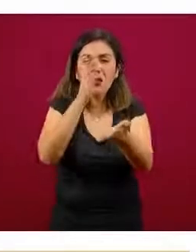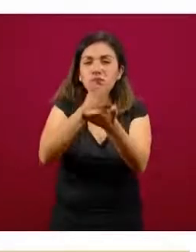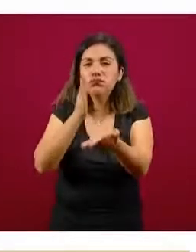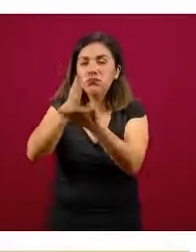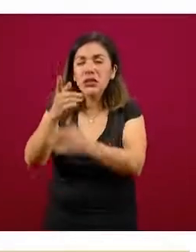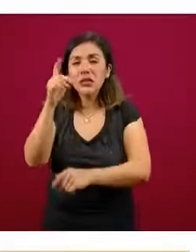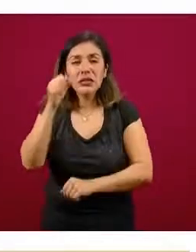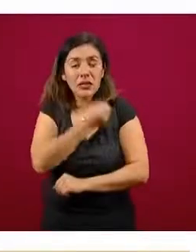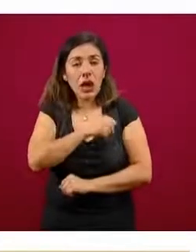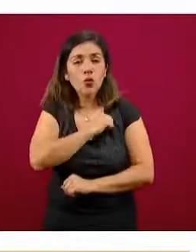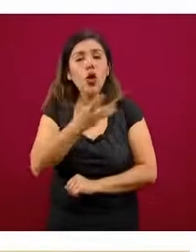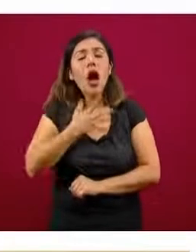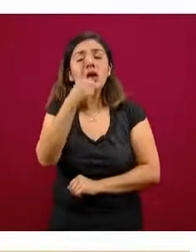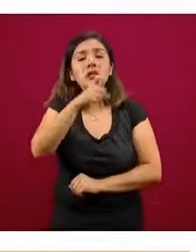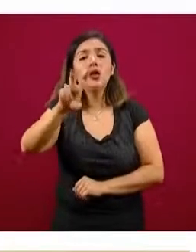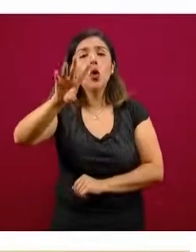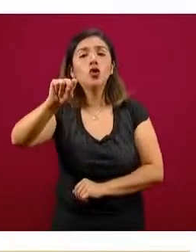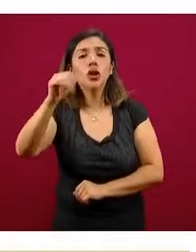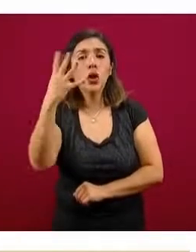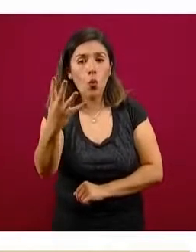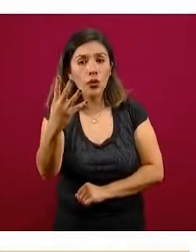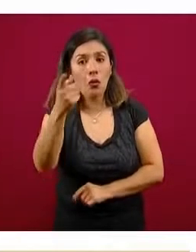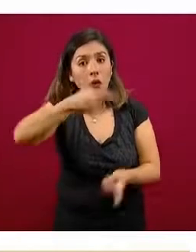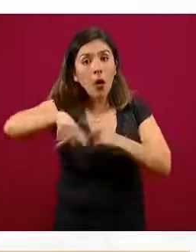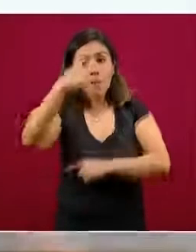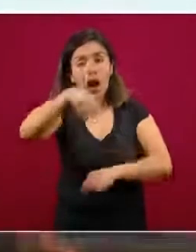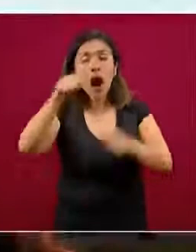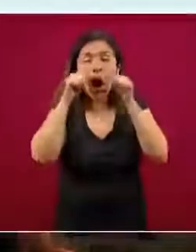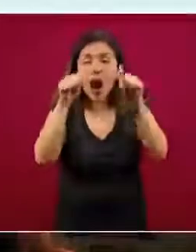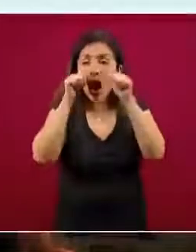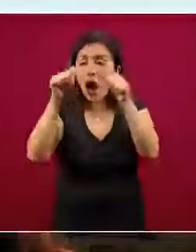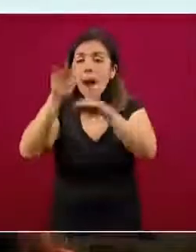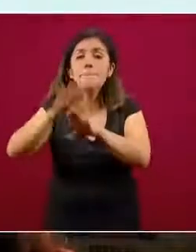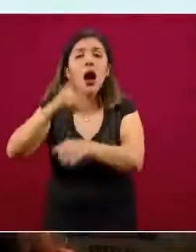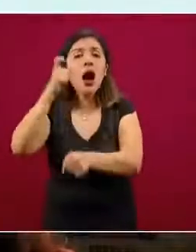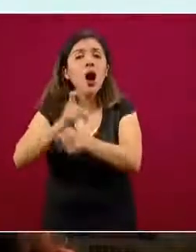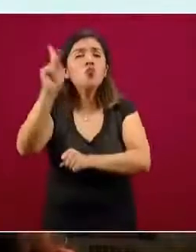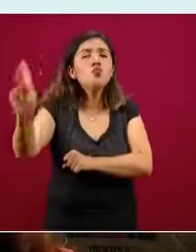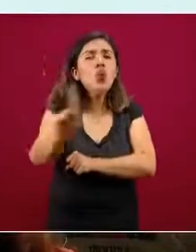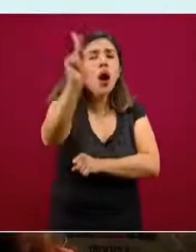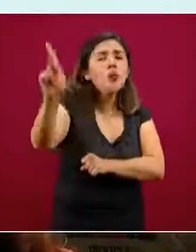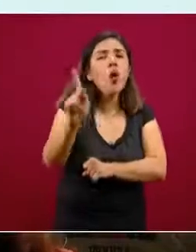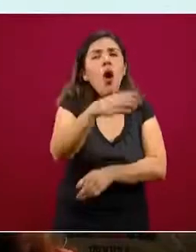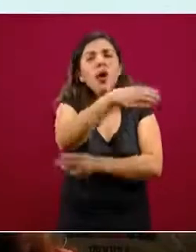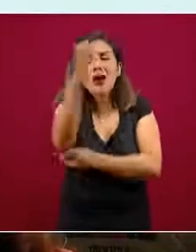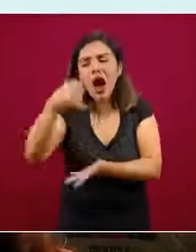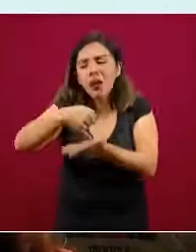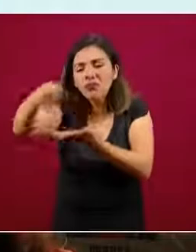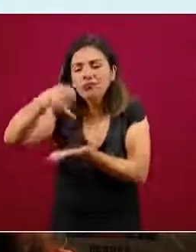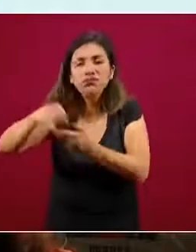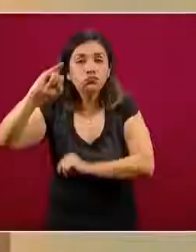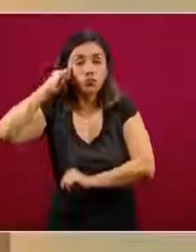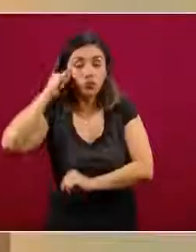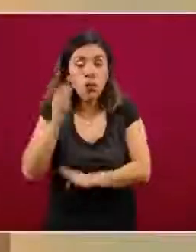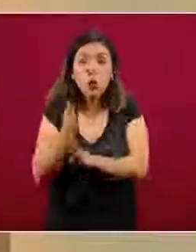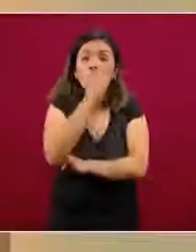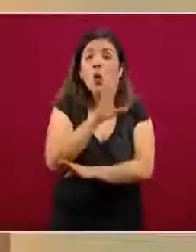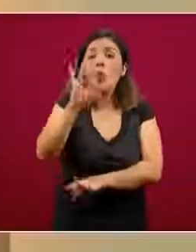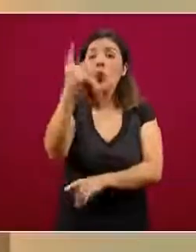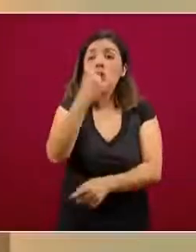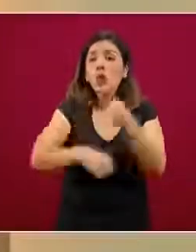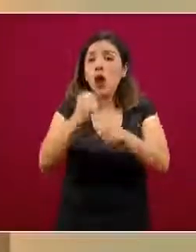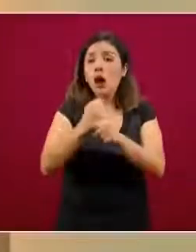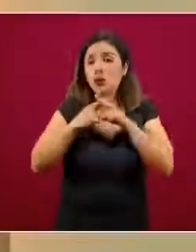decía, 4.071 unidades que atienden a población eminentemente rural, campesina e indígena desde hace 41